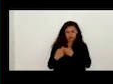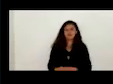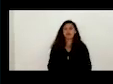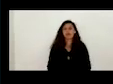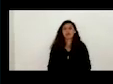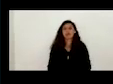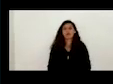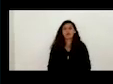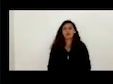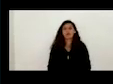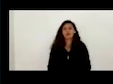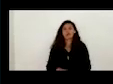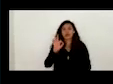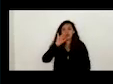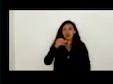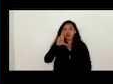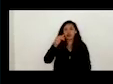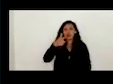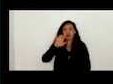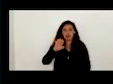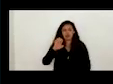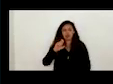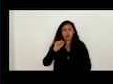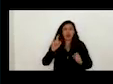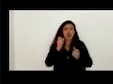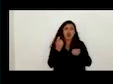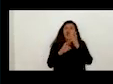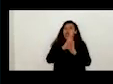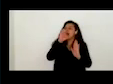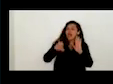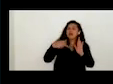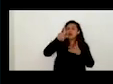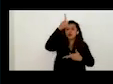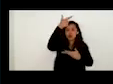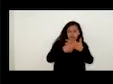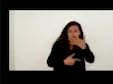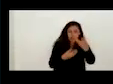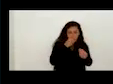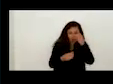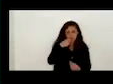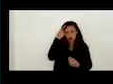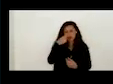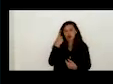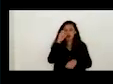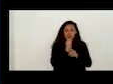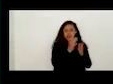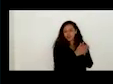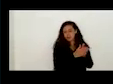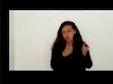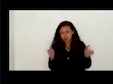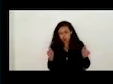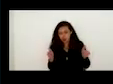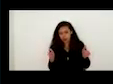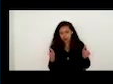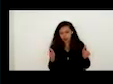pudieran mandar tal vez con Jorge algún ejemplo de su menú que tienen para una semana y podríamos